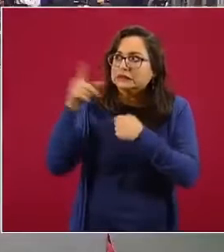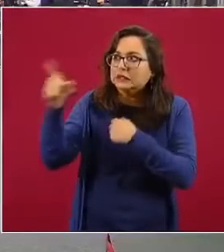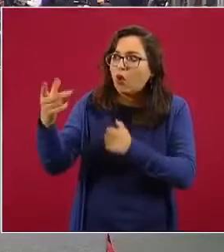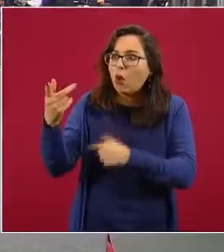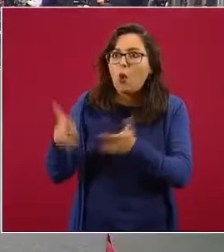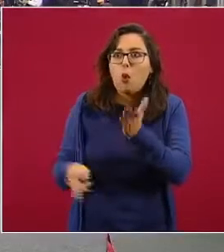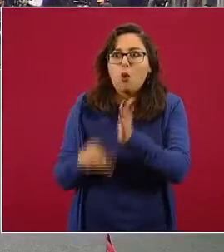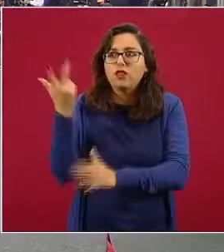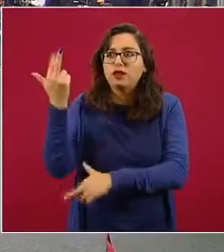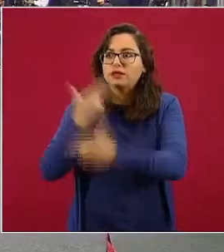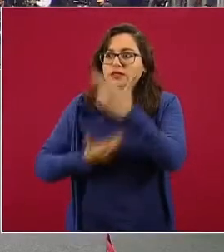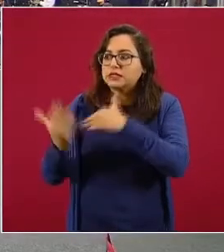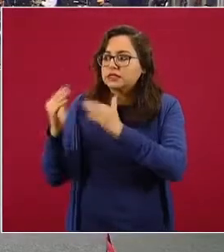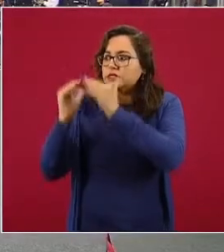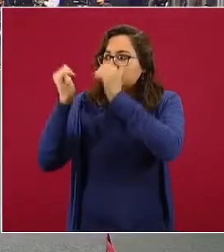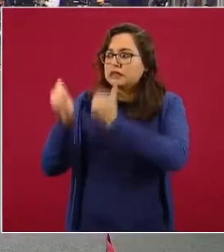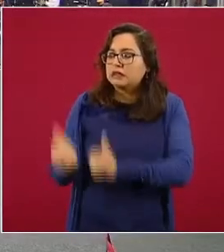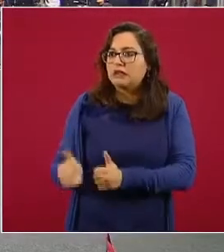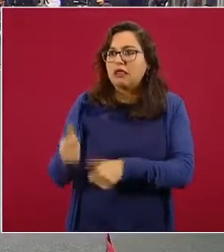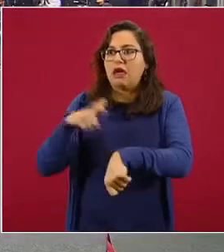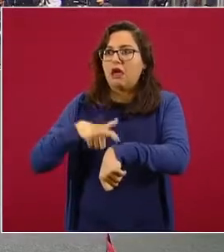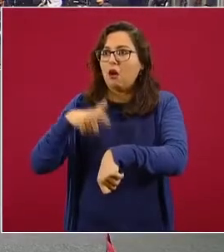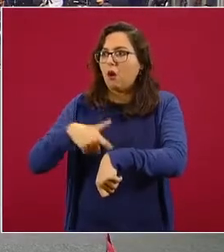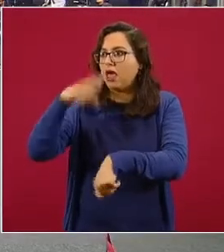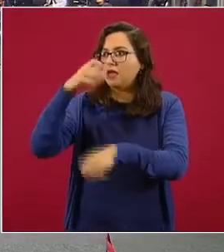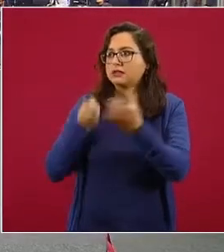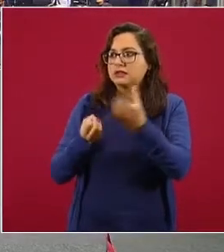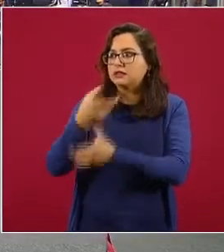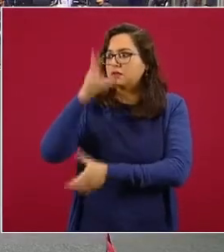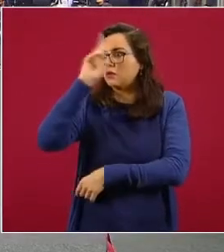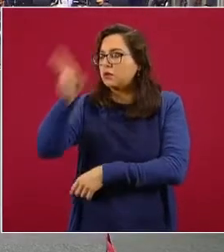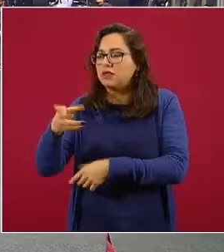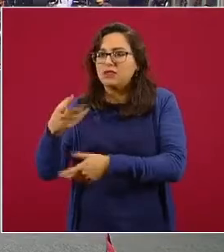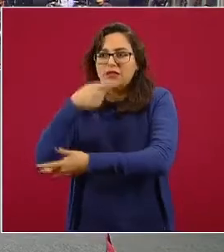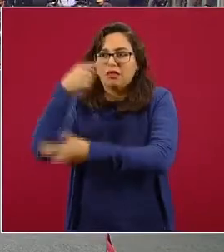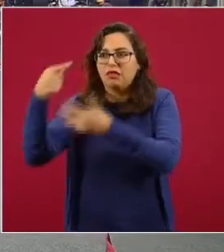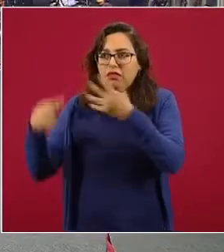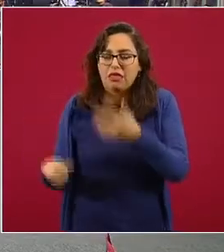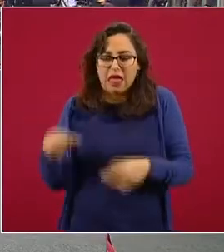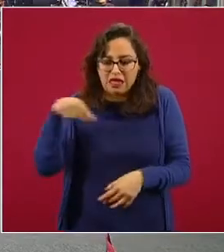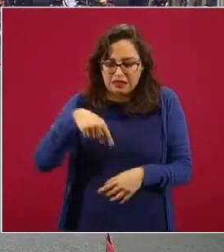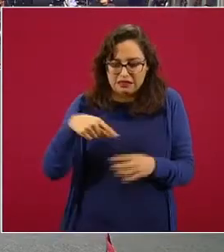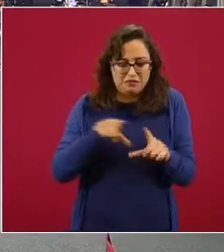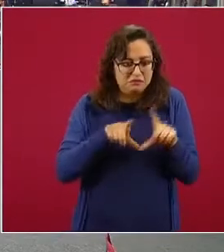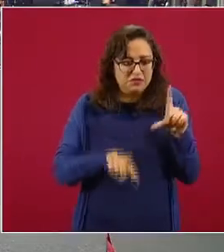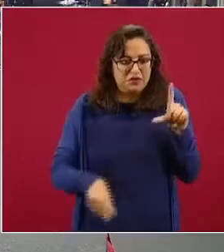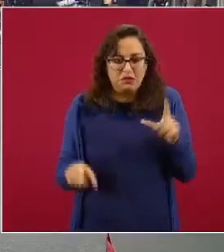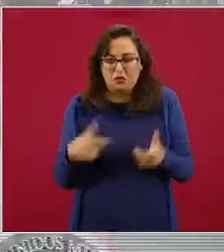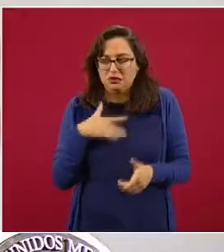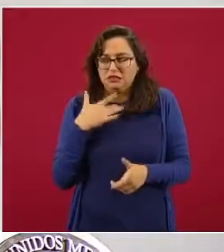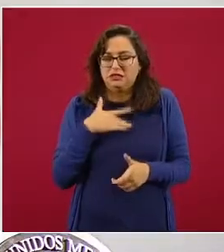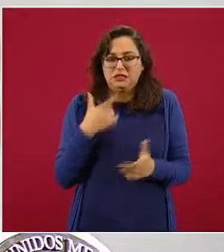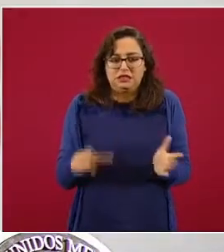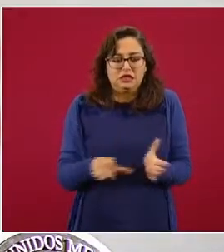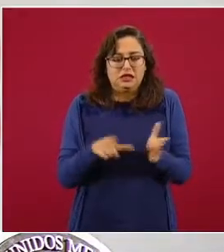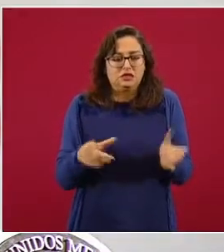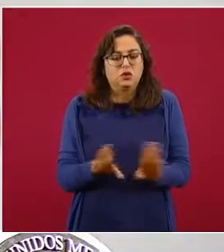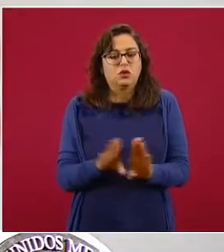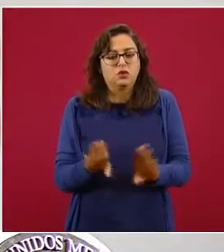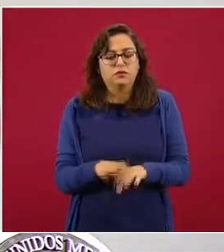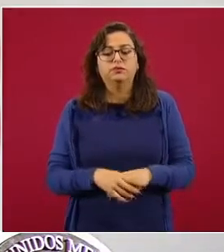Muchas gracias. Su pregunta nos parece sumamente importante. Lo destacamos el viernes